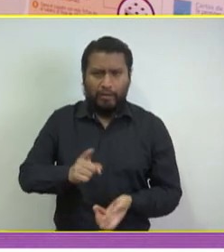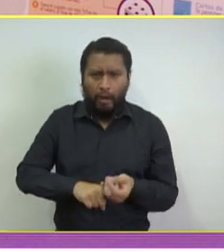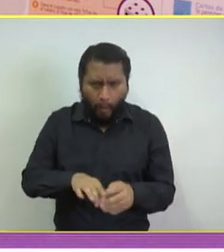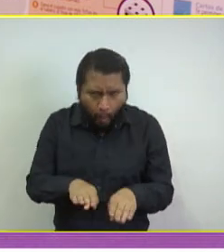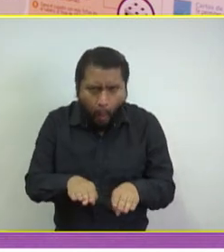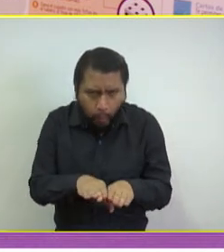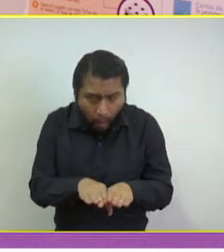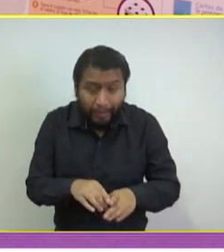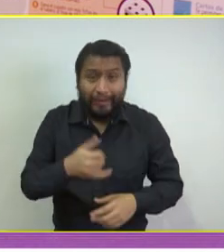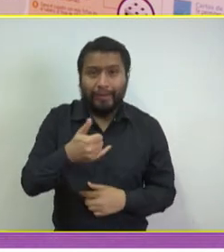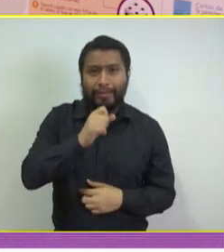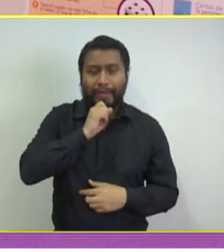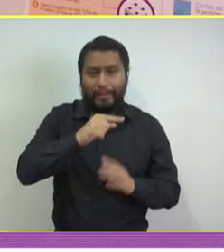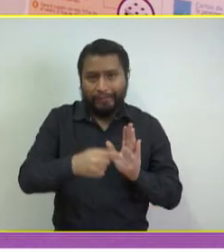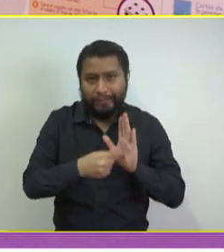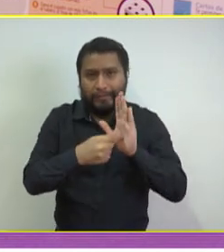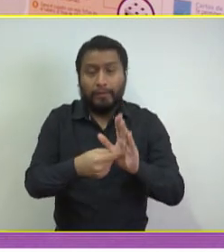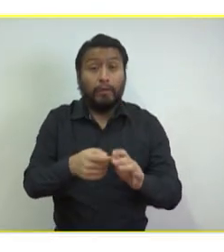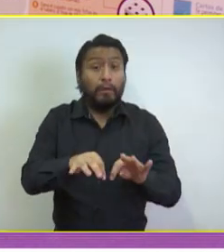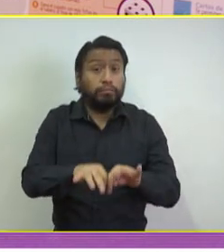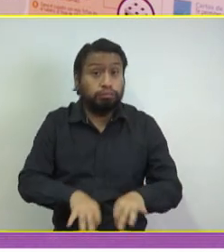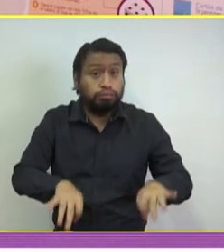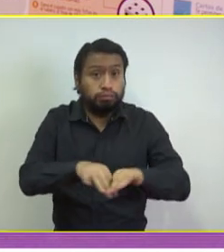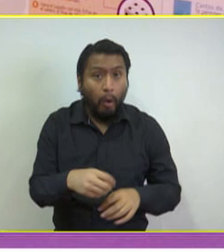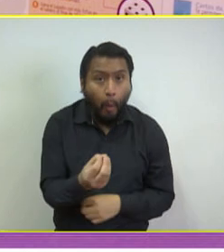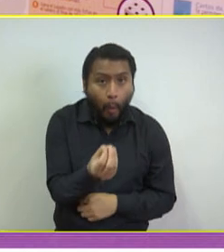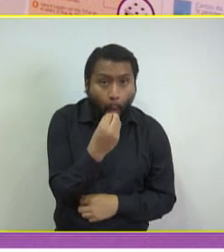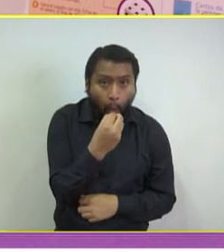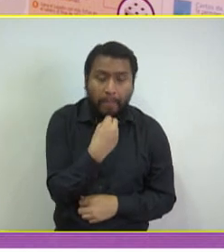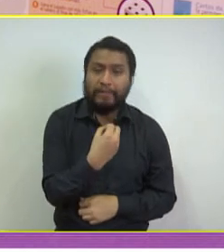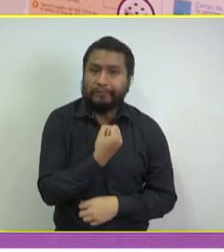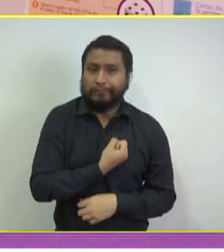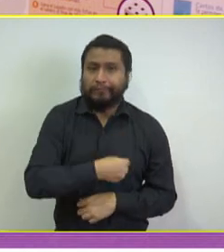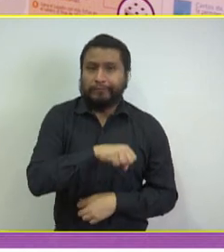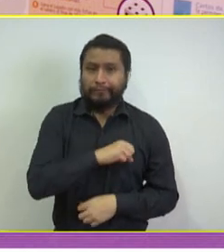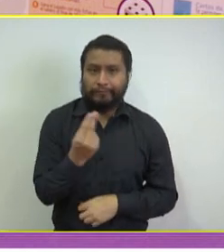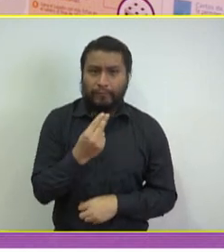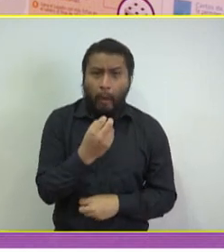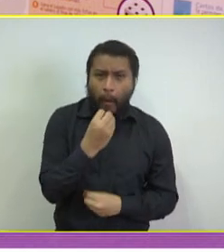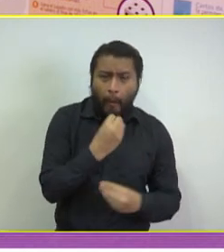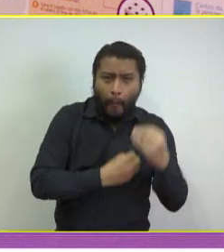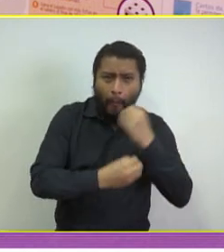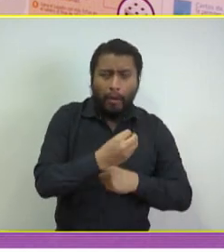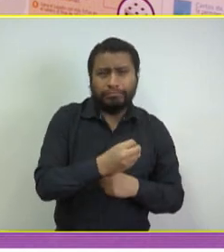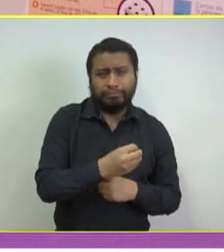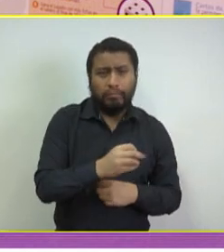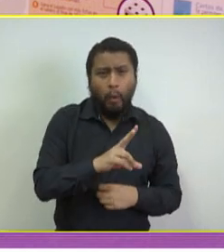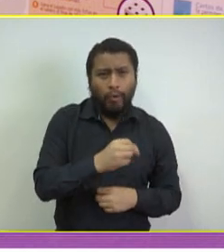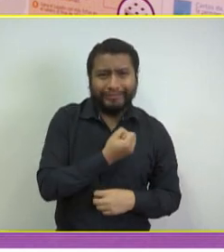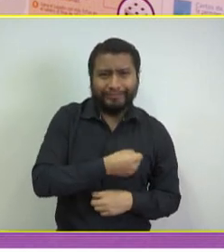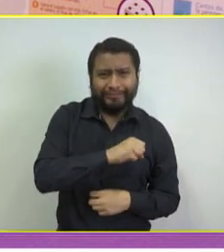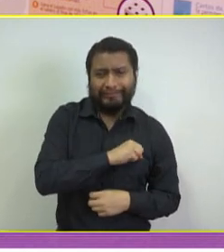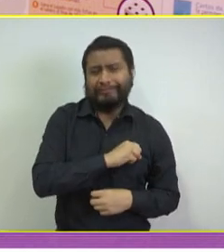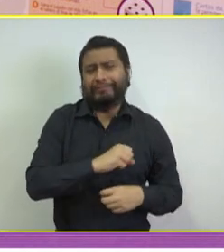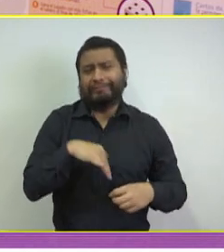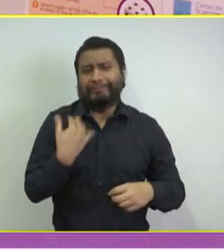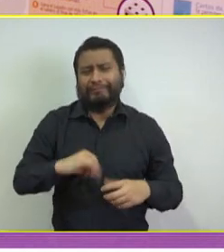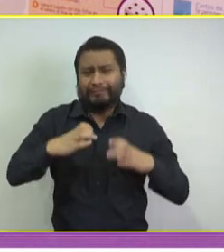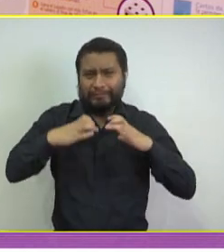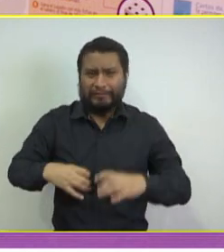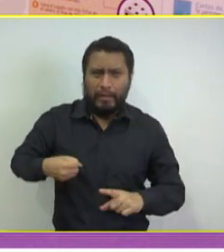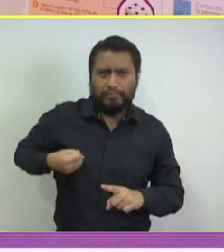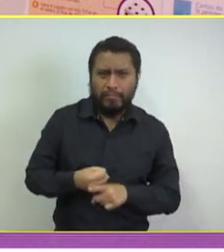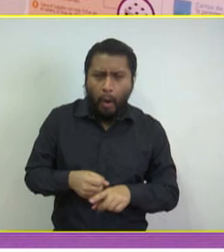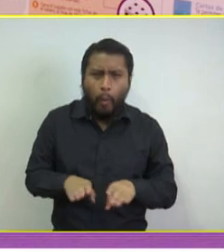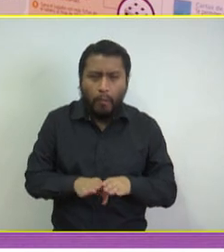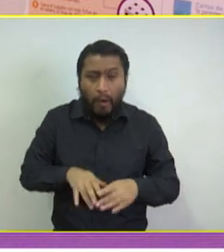la importancia de una buena alimentación y el impacto de la comida chatarra dentro del cuerpo, mediante el juego e interacción con